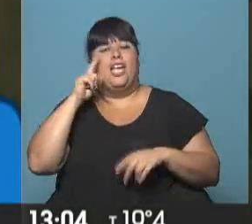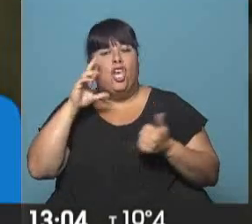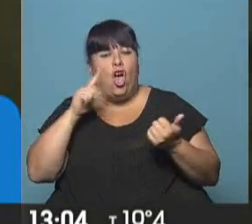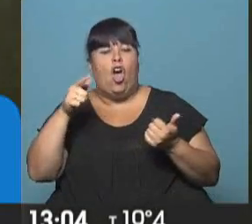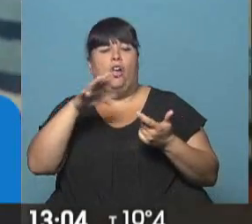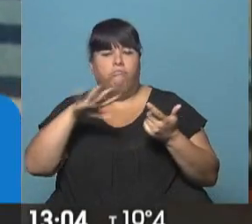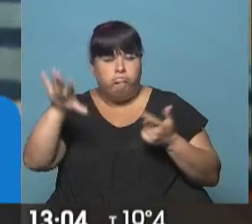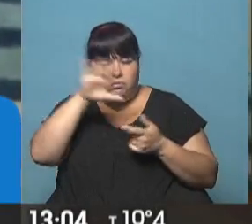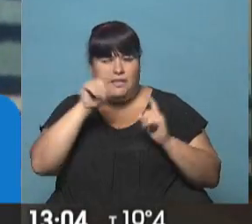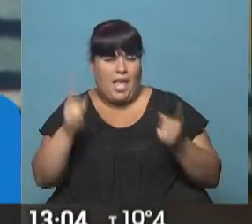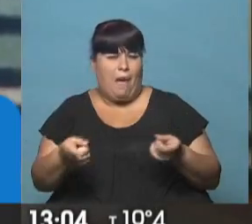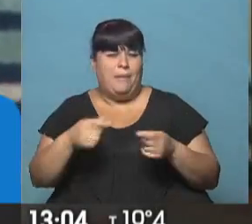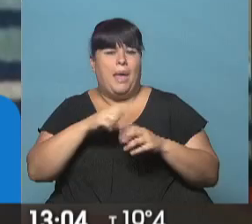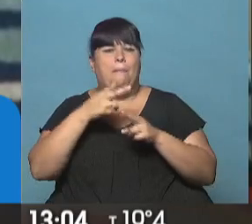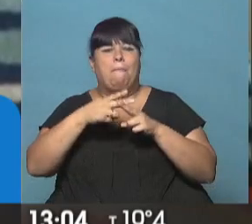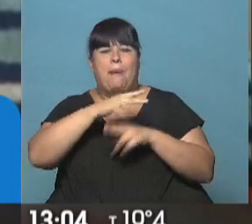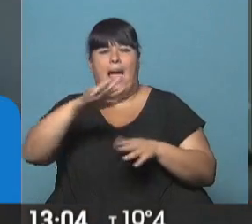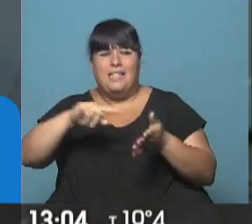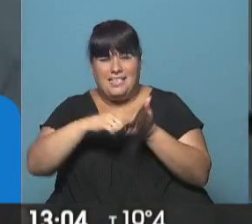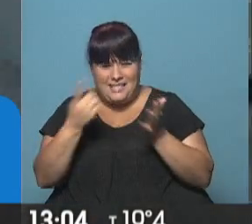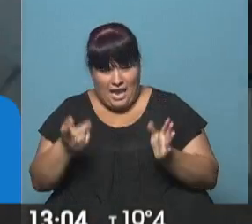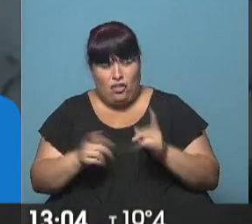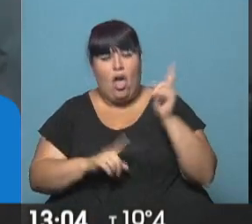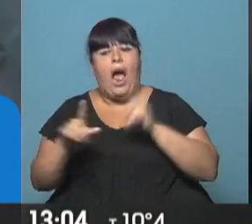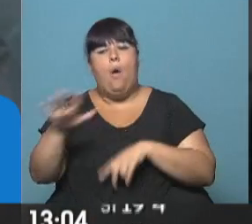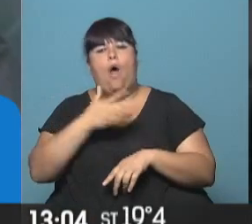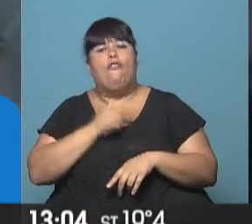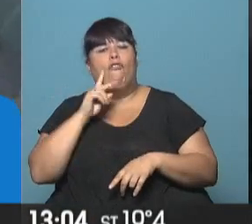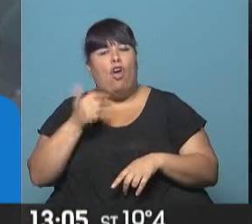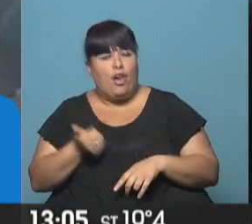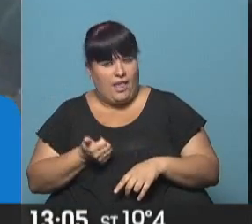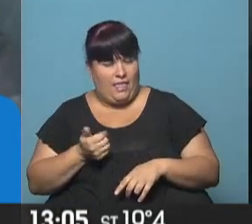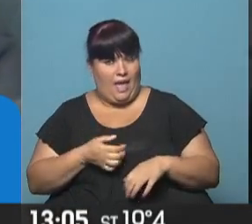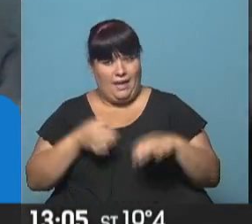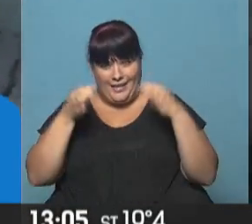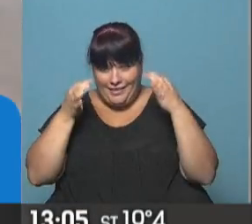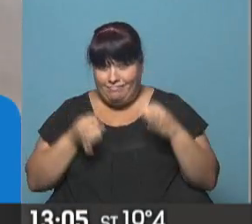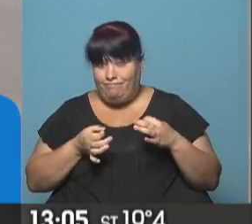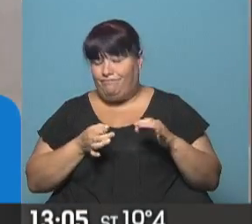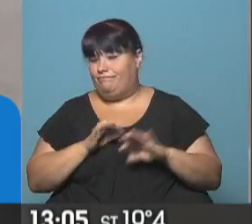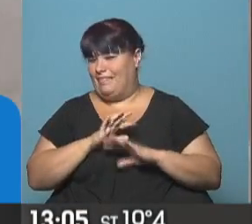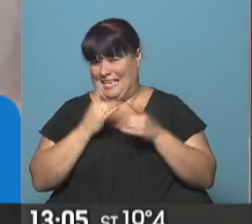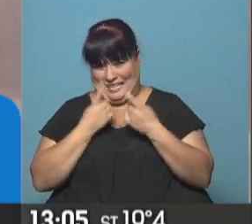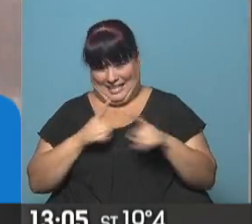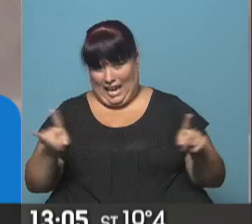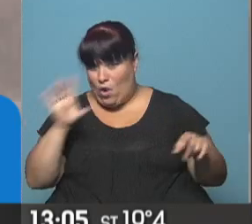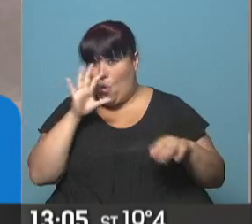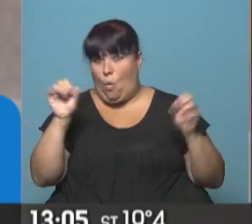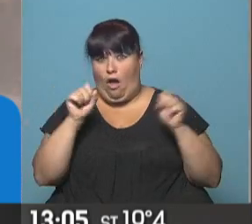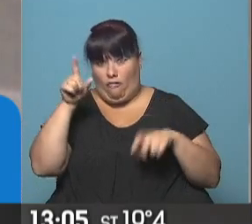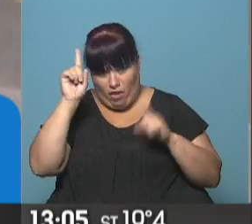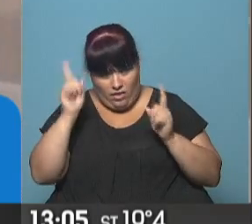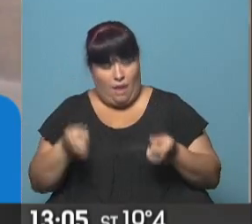cubrió las exuberantes plazas del centro. En algunas partes de Florida, donde es realmente una rareza,